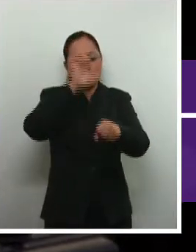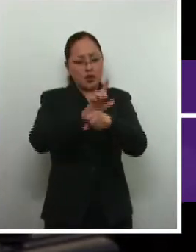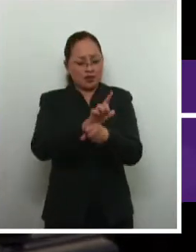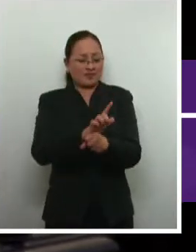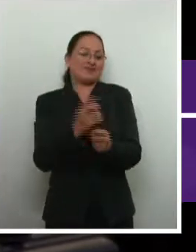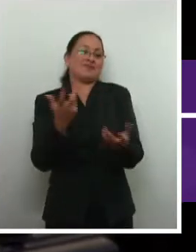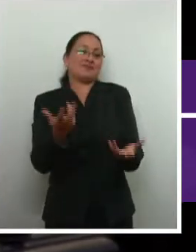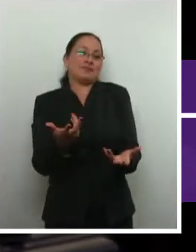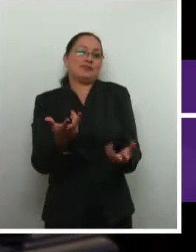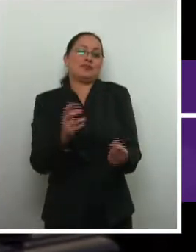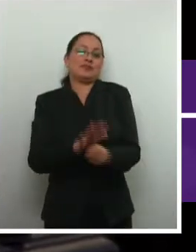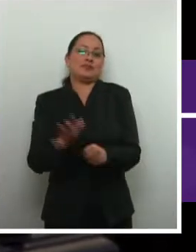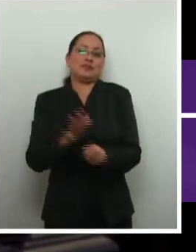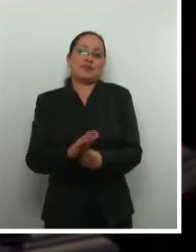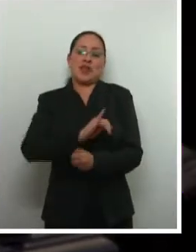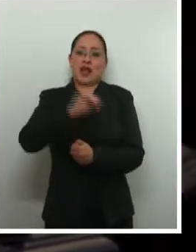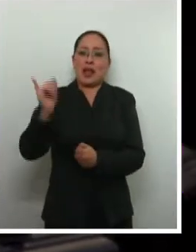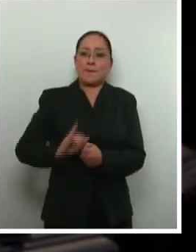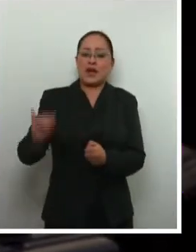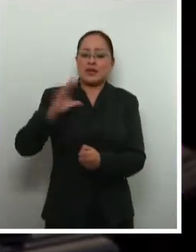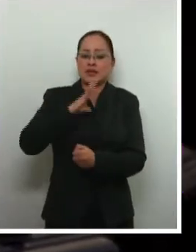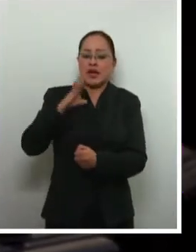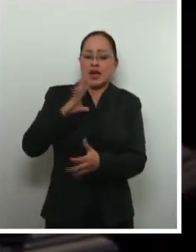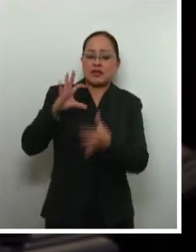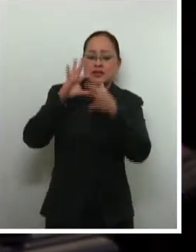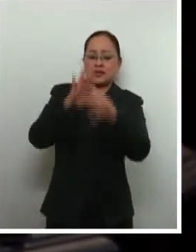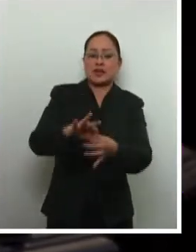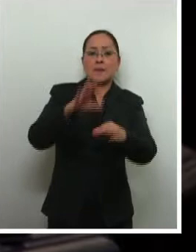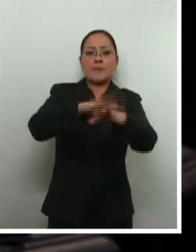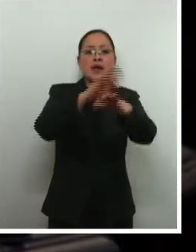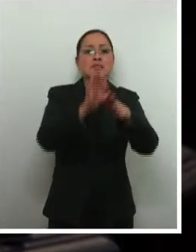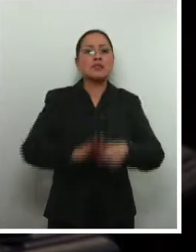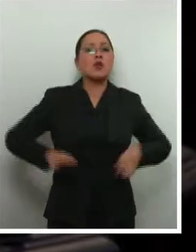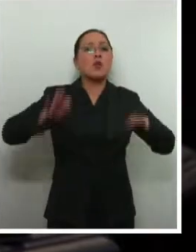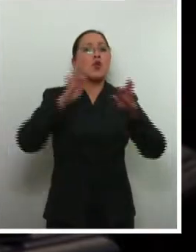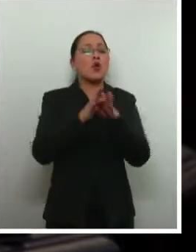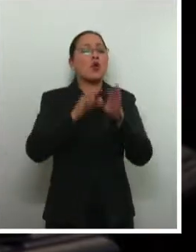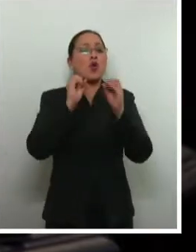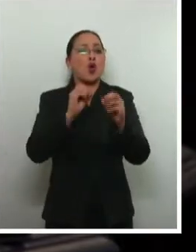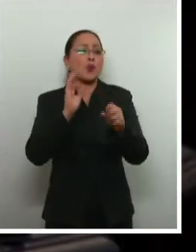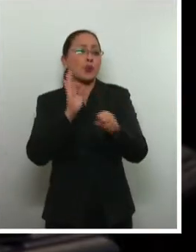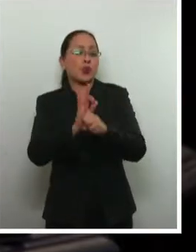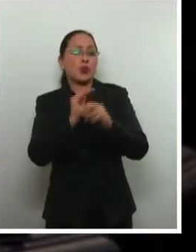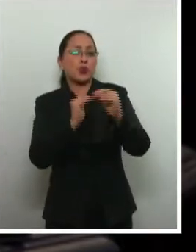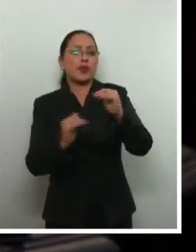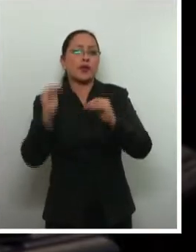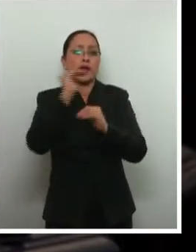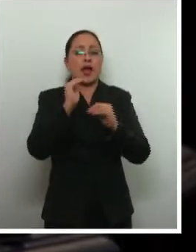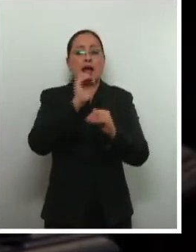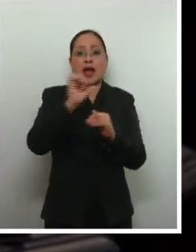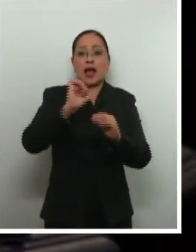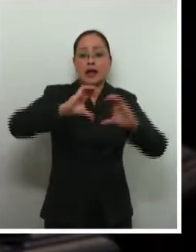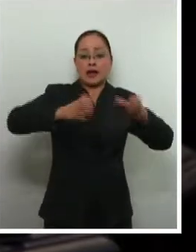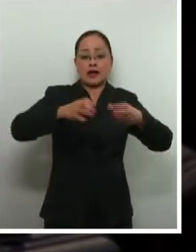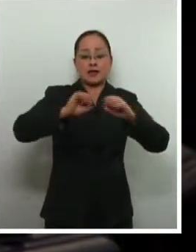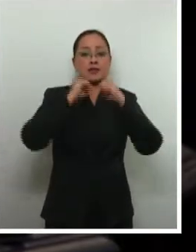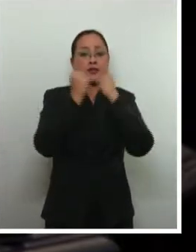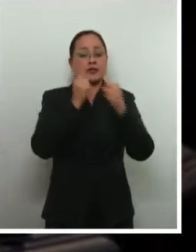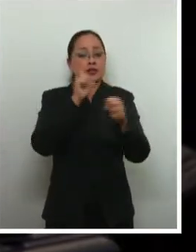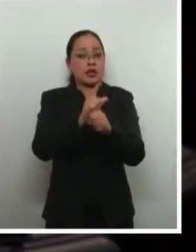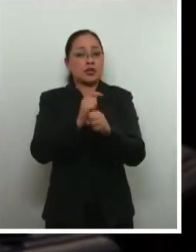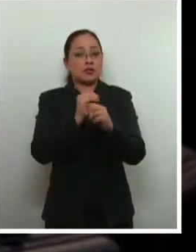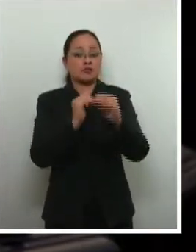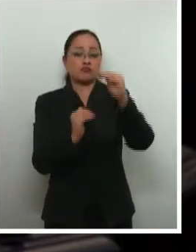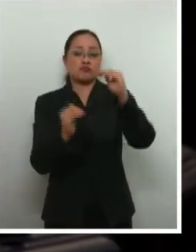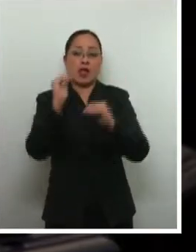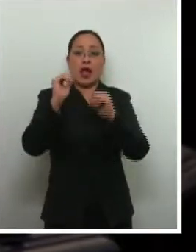cultural, pero nunca se le da una prevalencia o una prioridad al sector social sobre